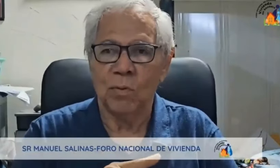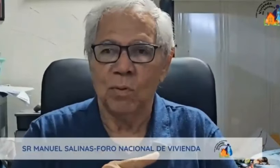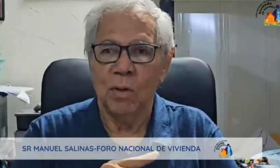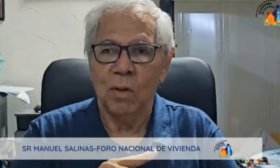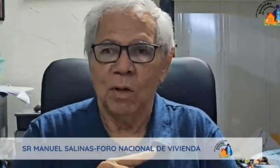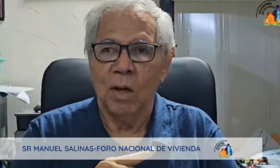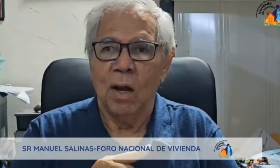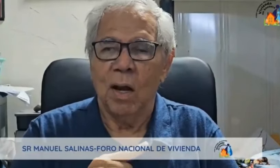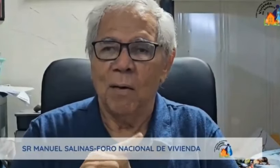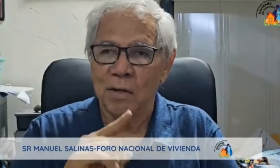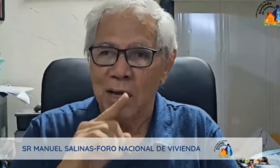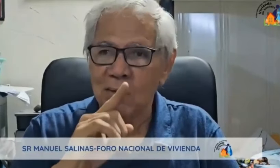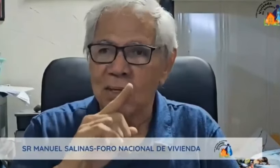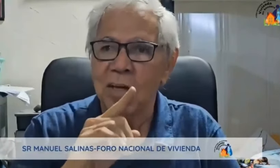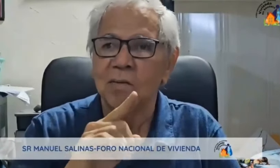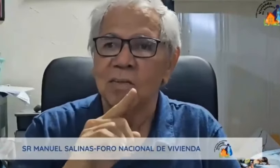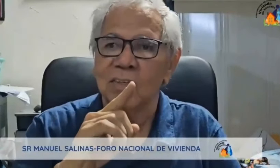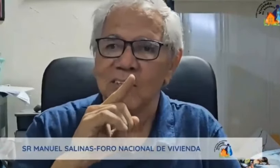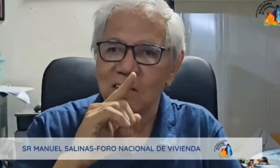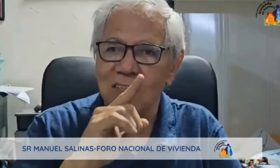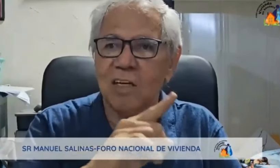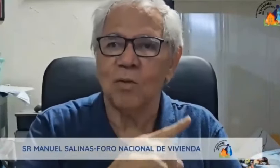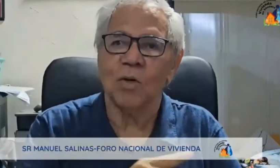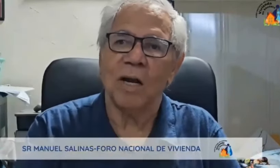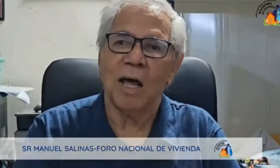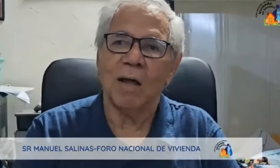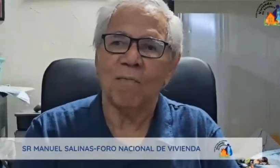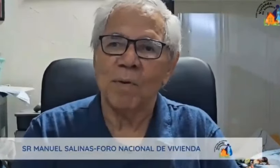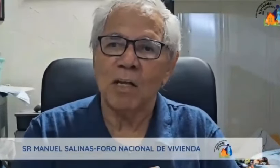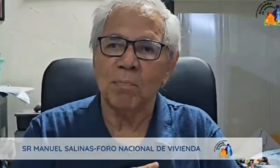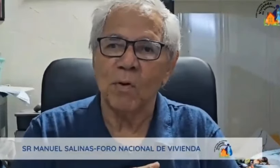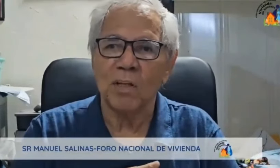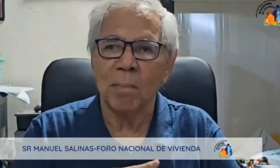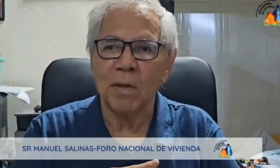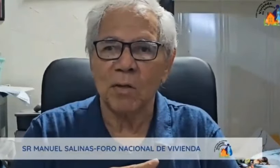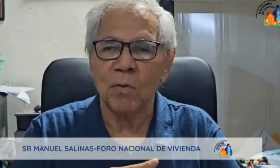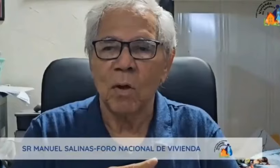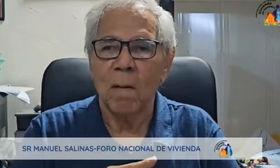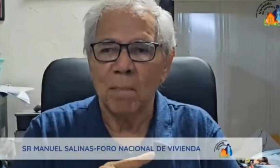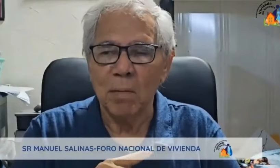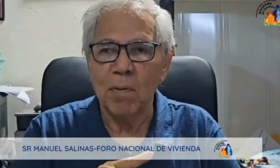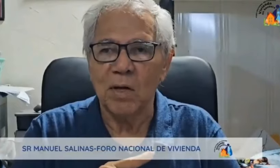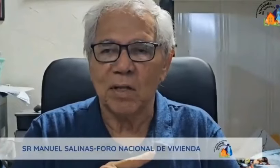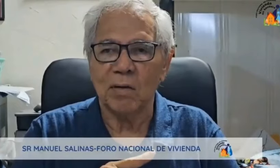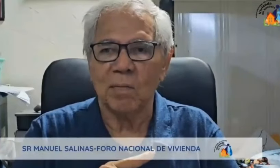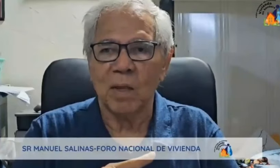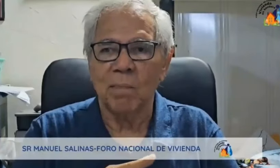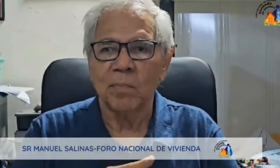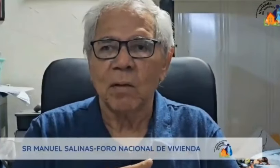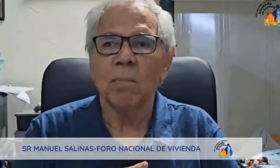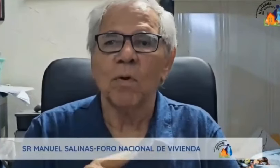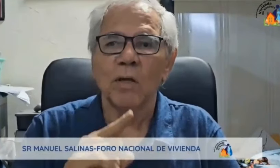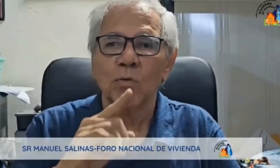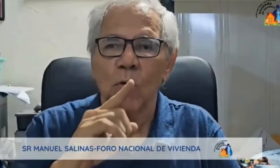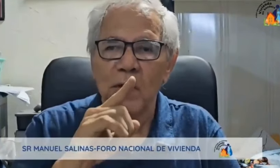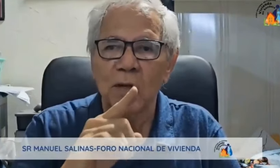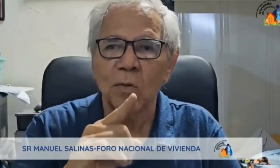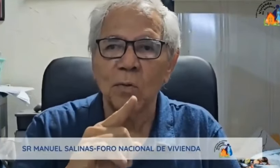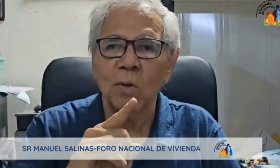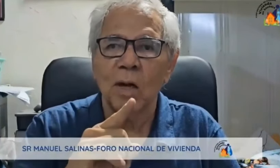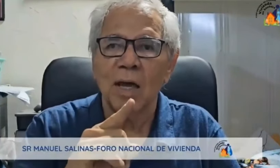presupuesto. La verdad es que sí es cierto que las familias pobres están pidiendo más viviendas, porque